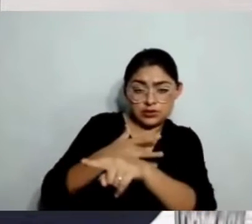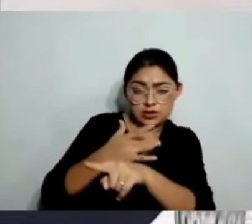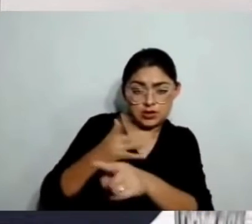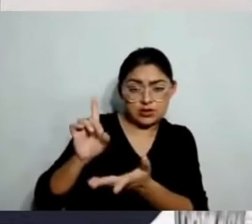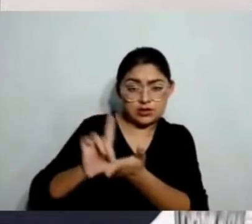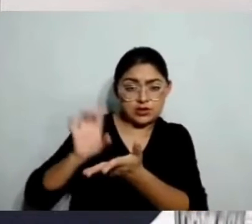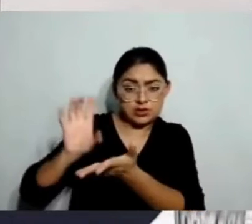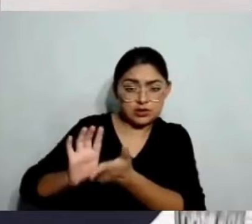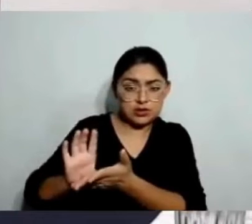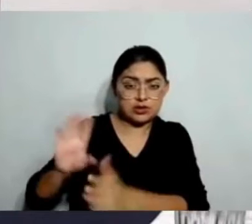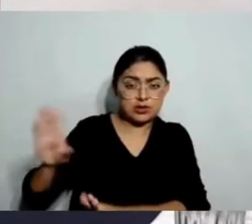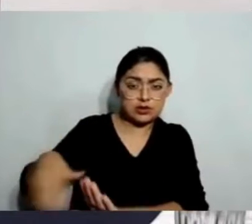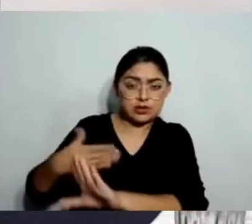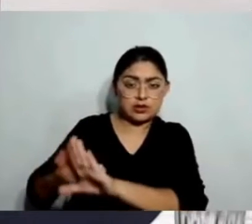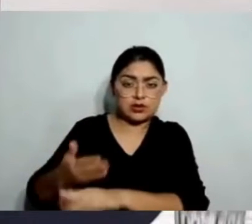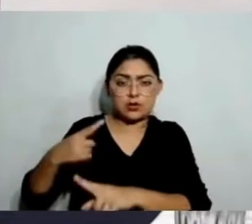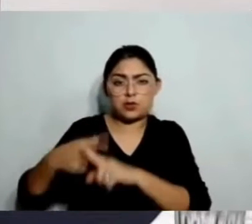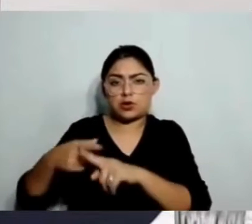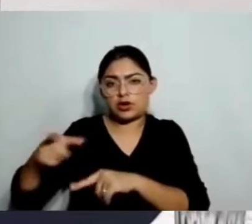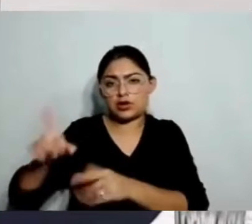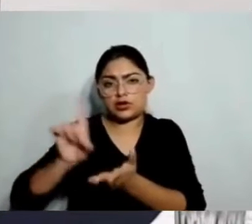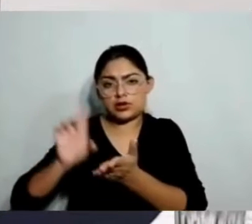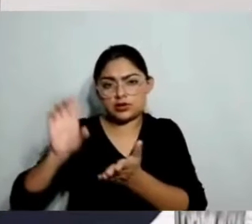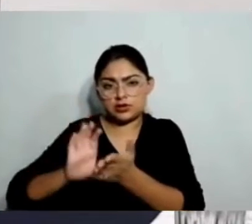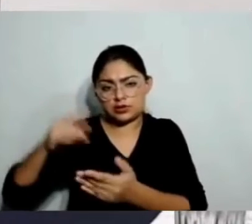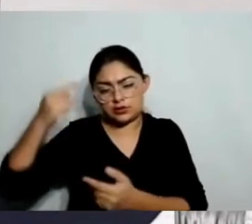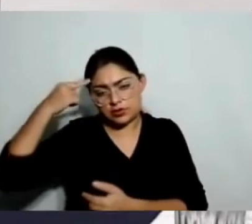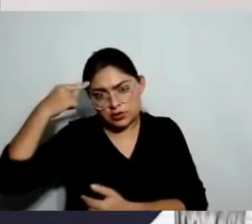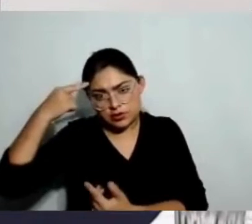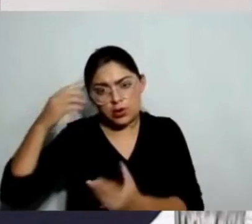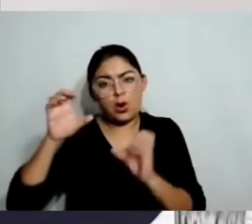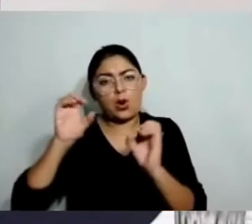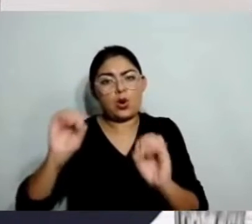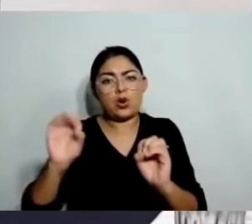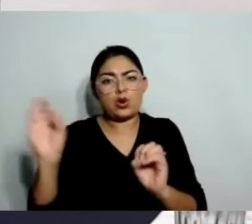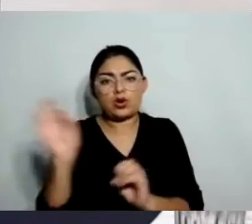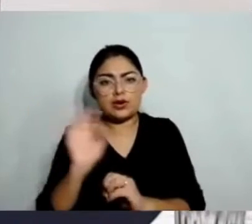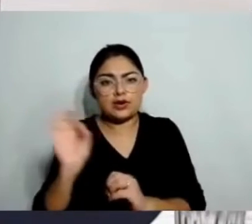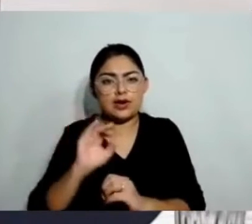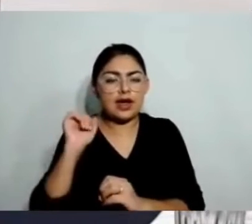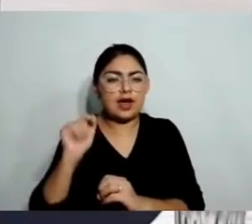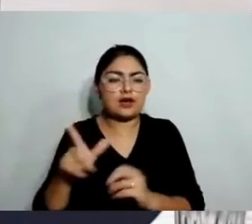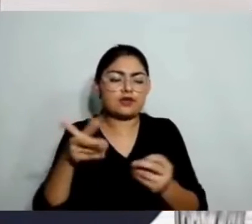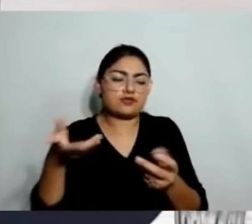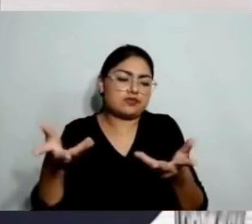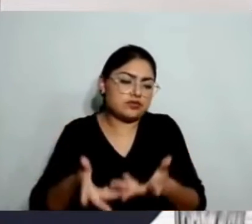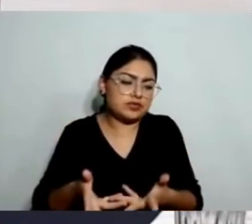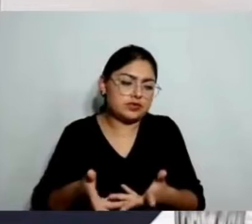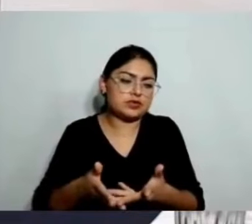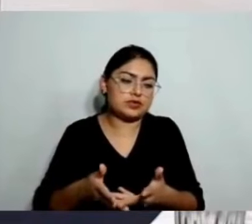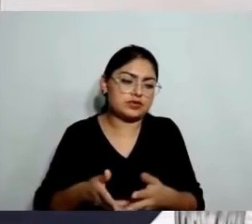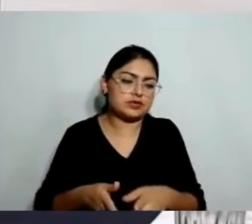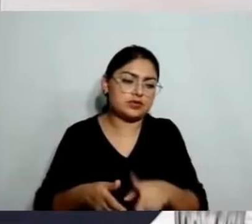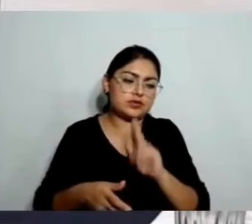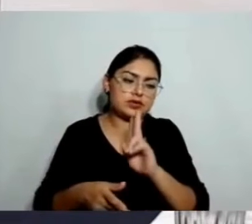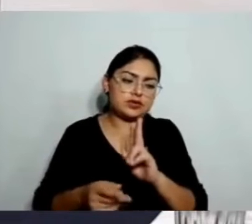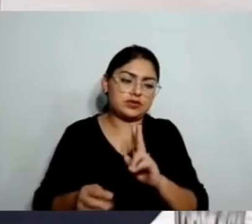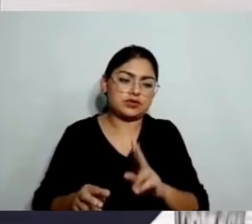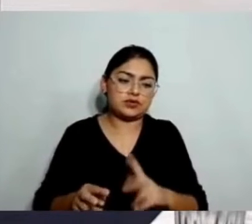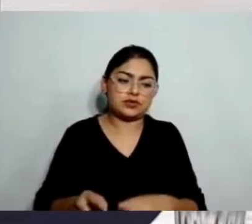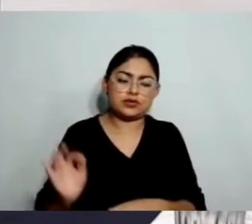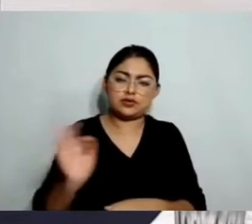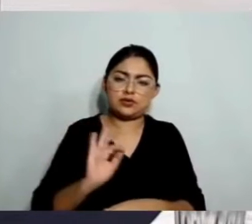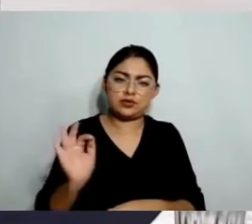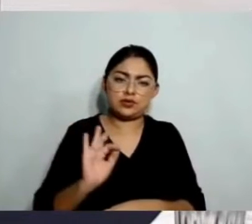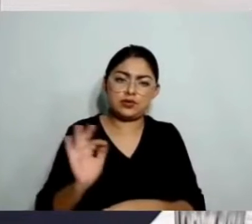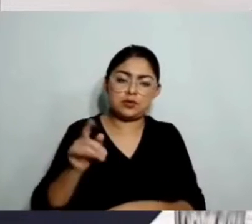alguna discapacidad intelectual eh Por si ciertas reacciones que tienen aunque objetivamente no haya ningún indicio de que podría haber